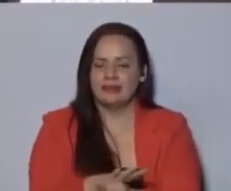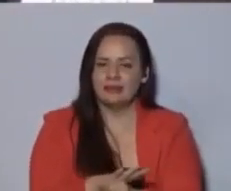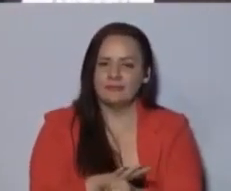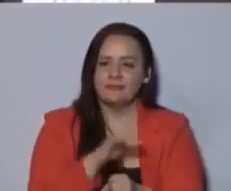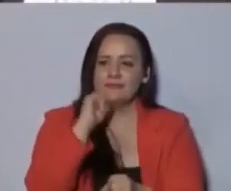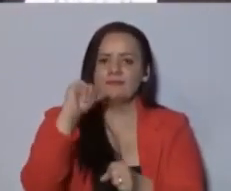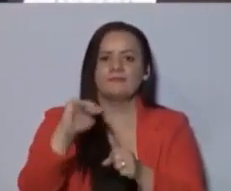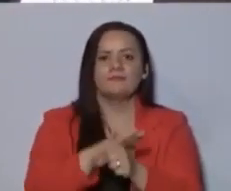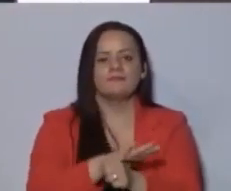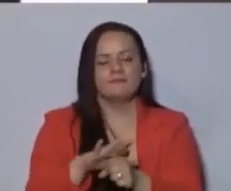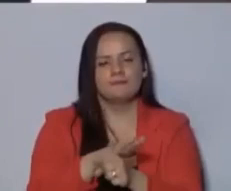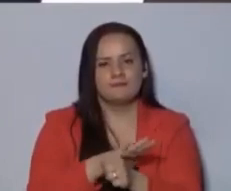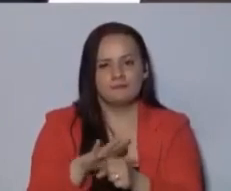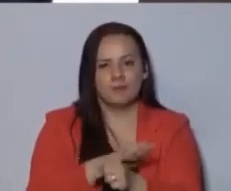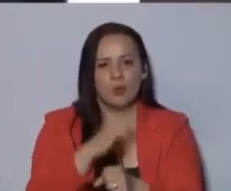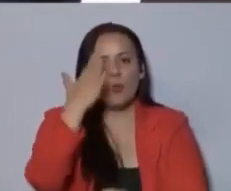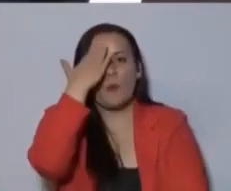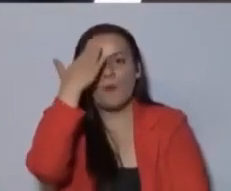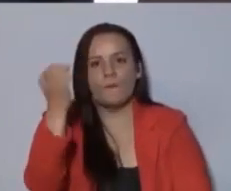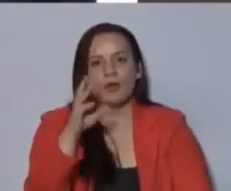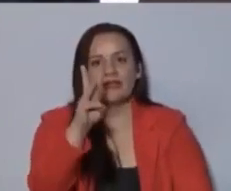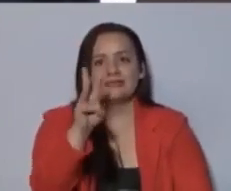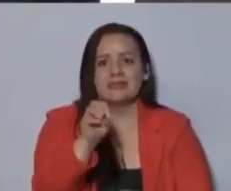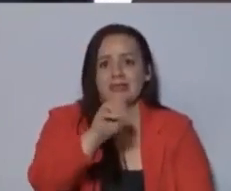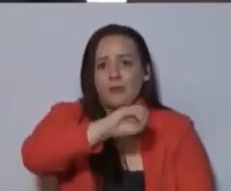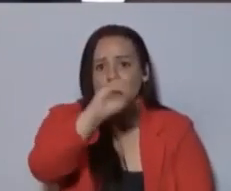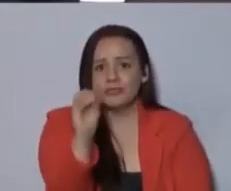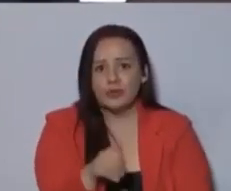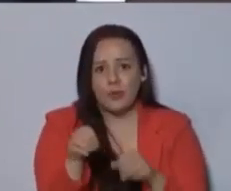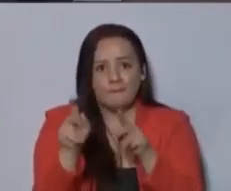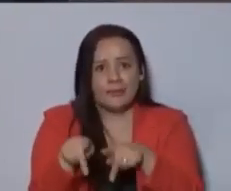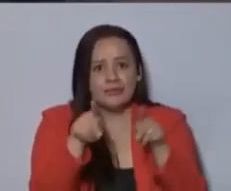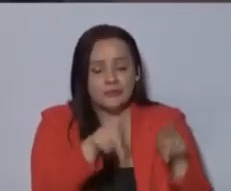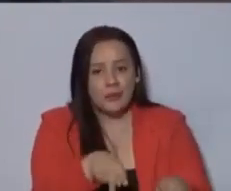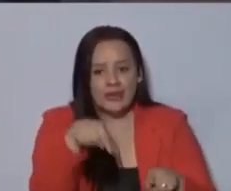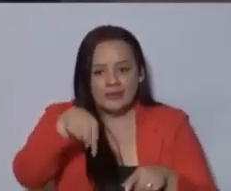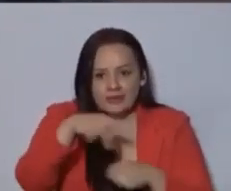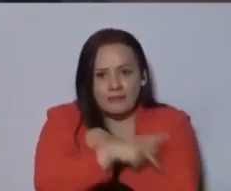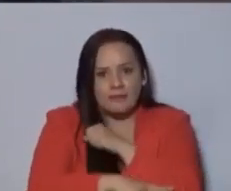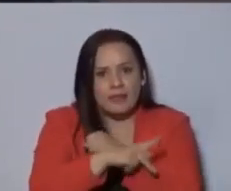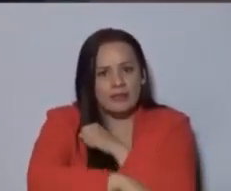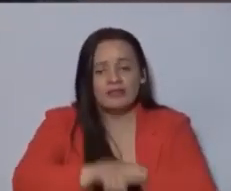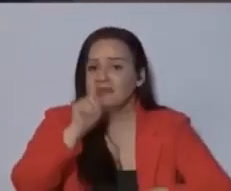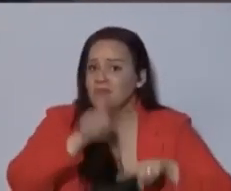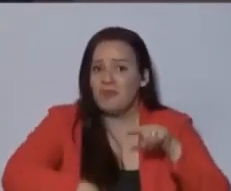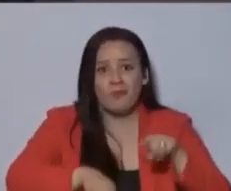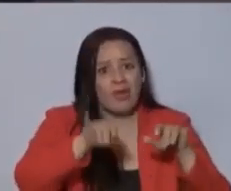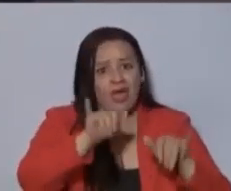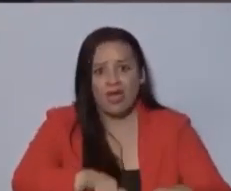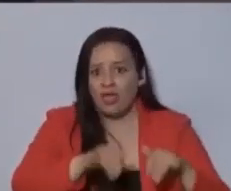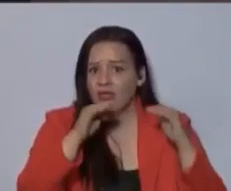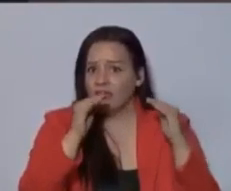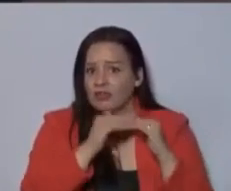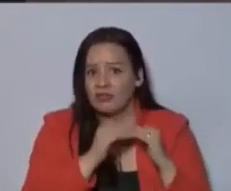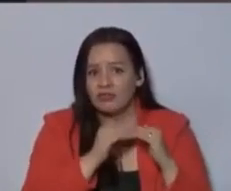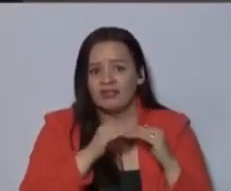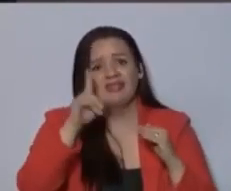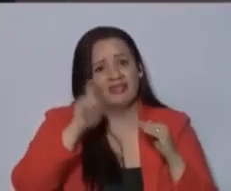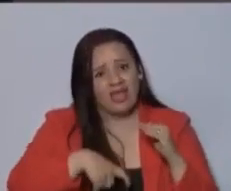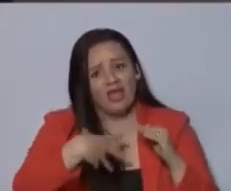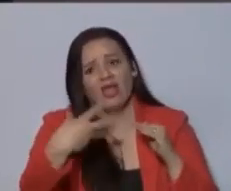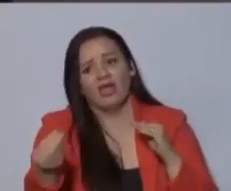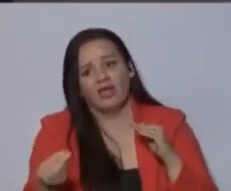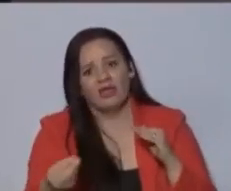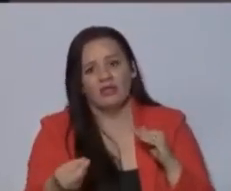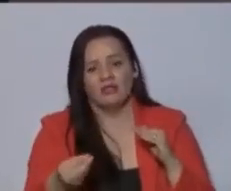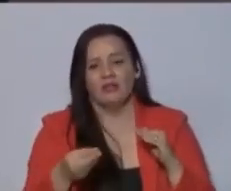Es insuficiente porque el 60% de las personas de este país no se pueden quedar en la casa. Tienen que salir.